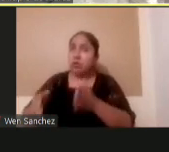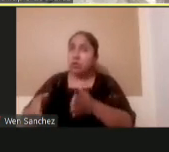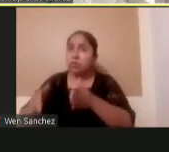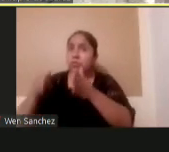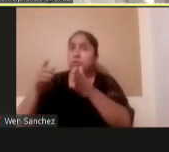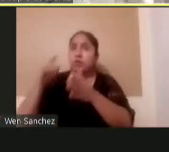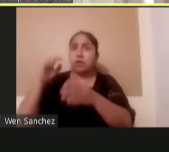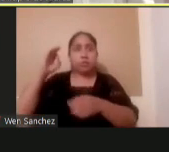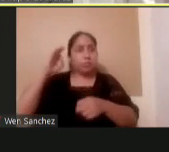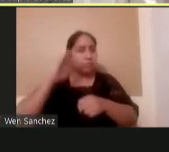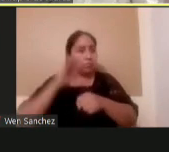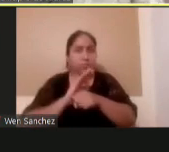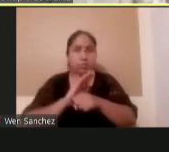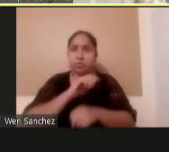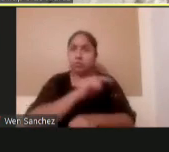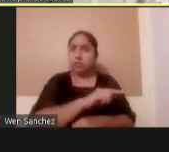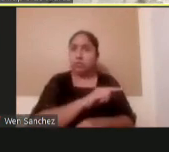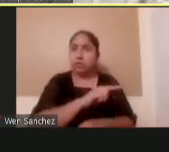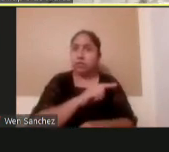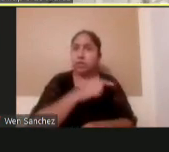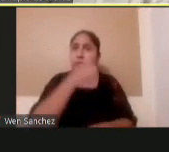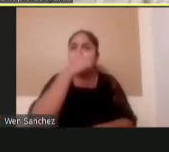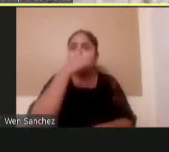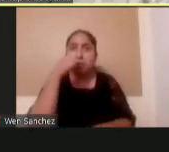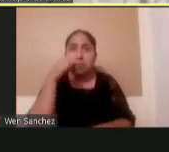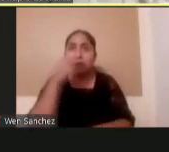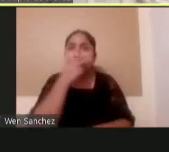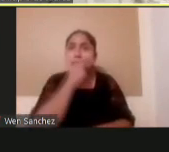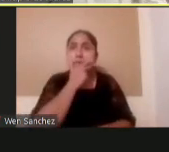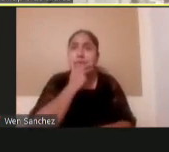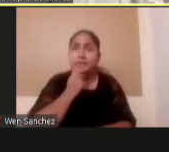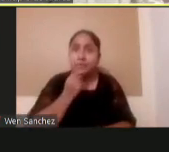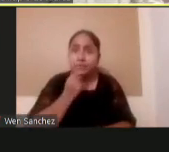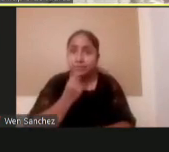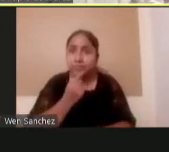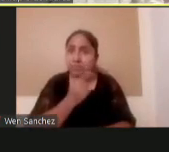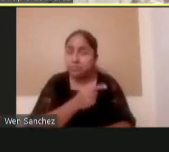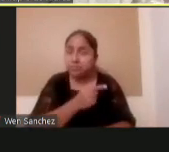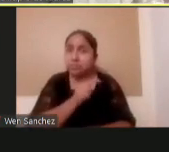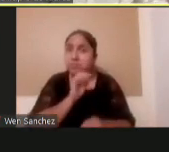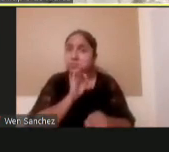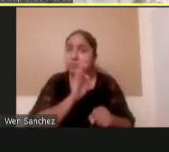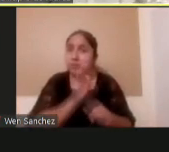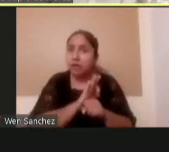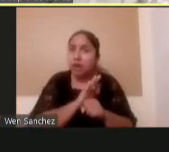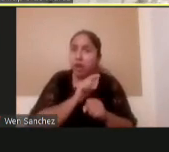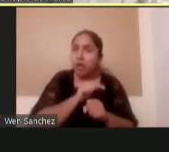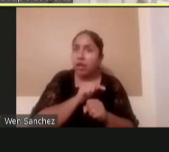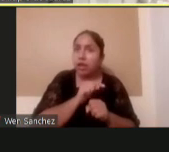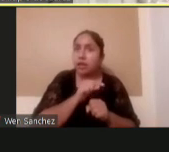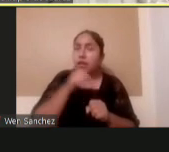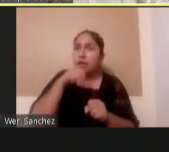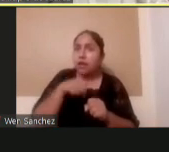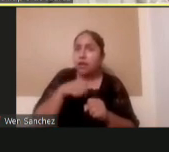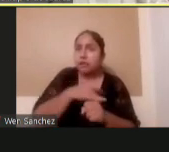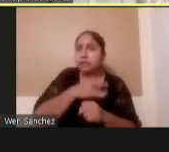Juárez y al regreso de este fue parte fundamental en el desarrollo del